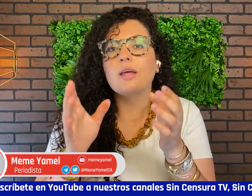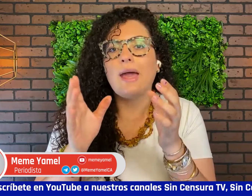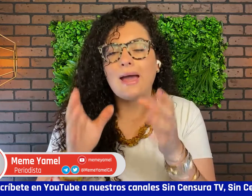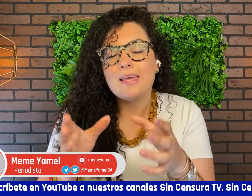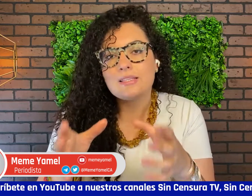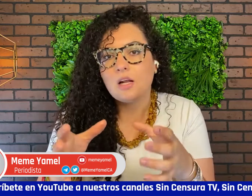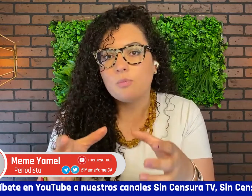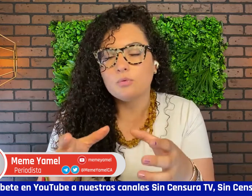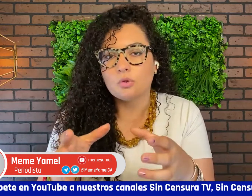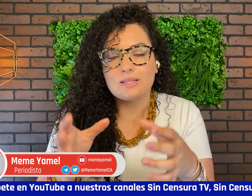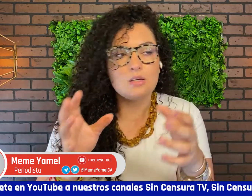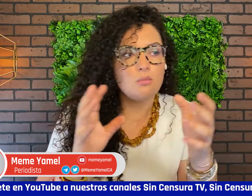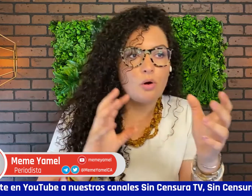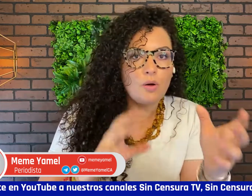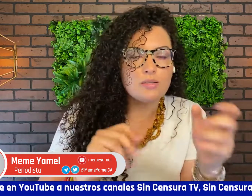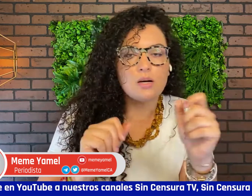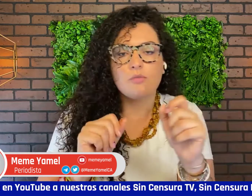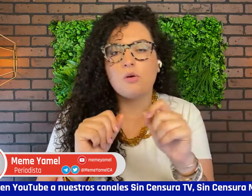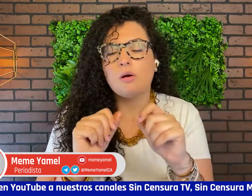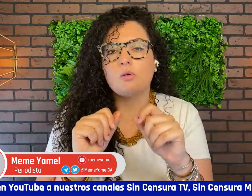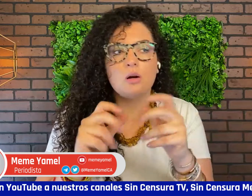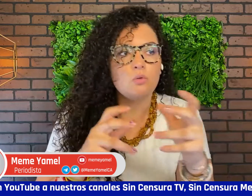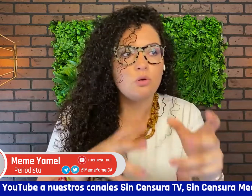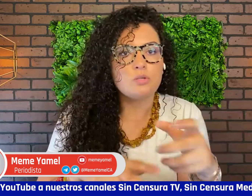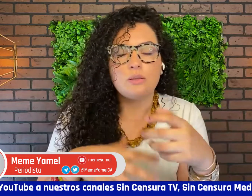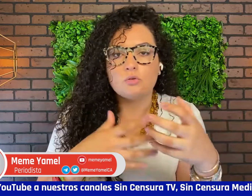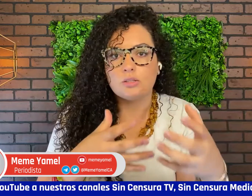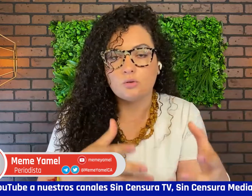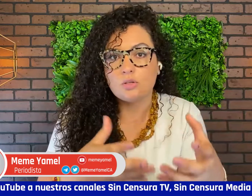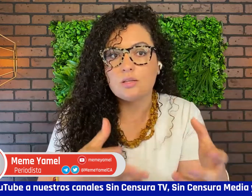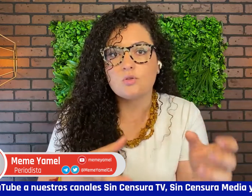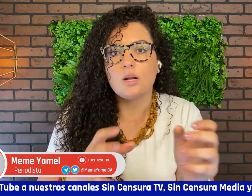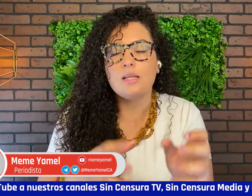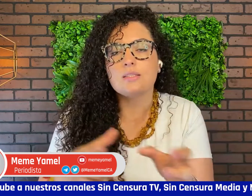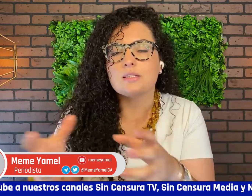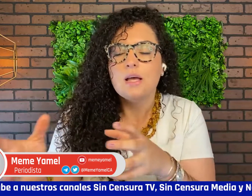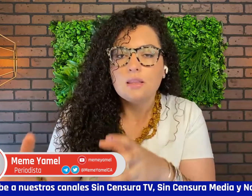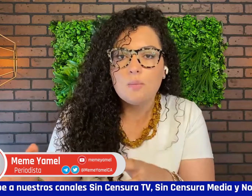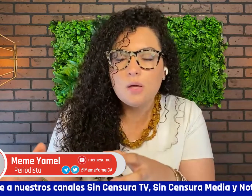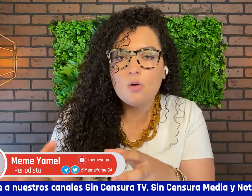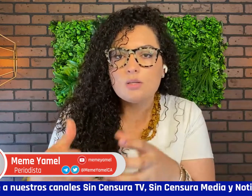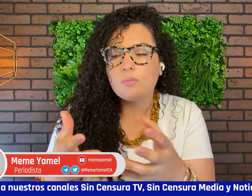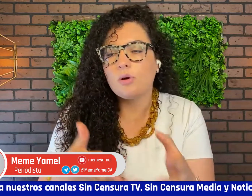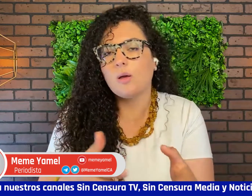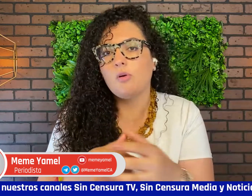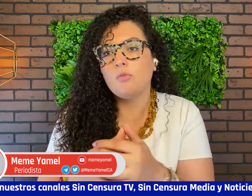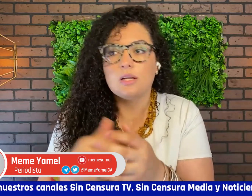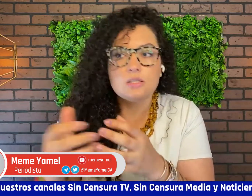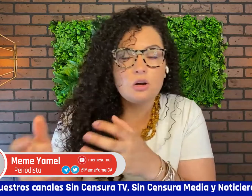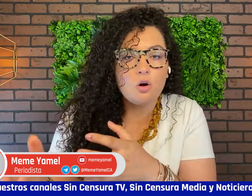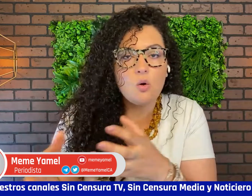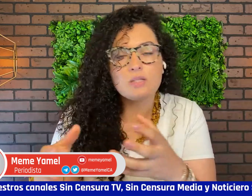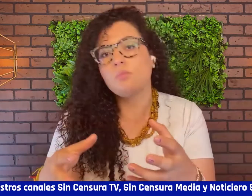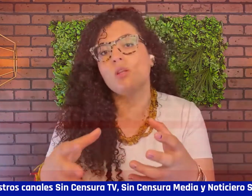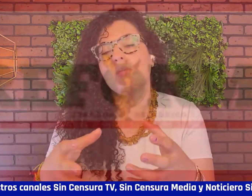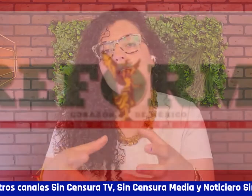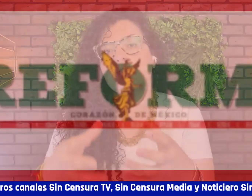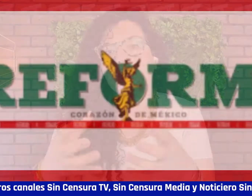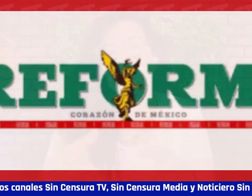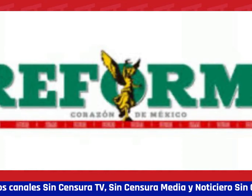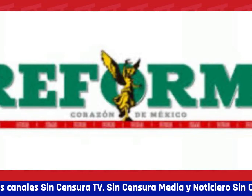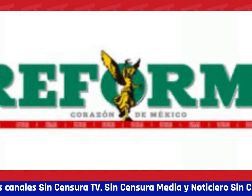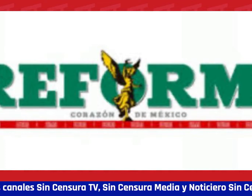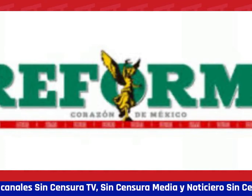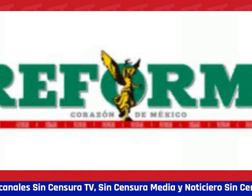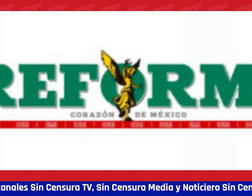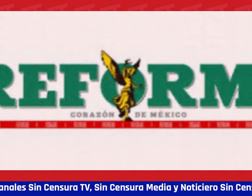delicado porque ahí está el punto, así como lo hace el Reforma con algunos datos y son sensacionalistas, también lo hace, por ejemplo, el Financiero o lo hacen Multimedios